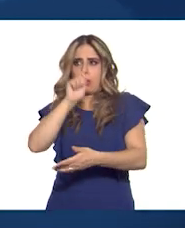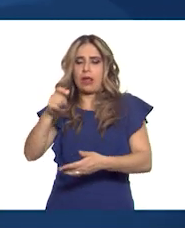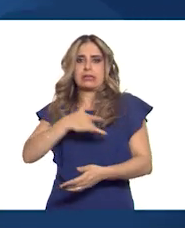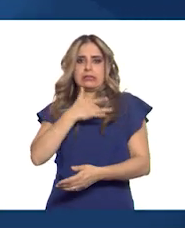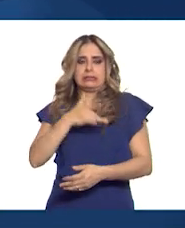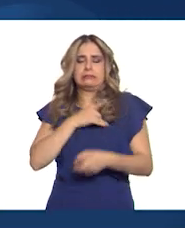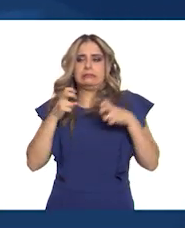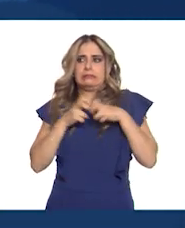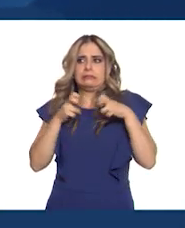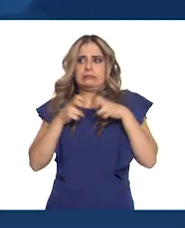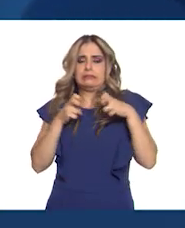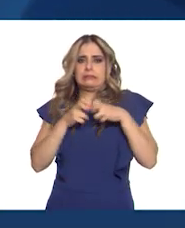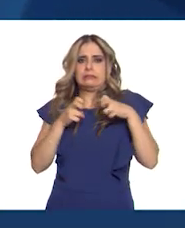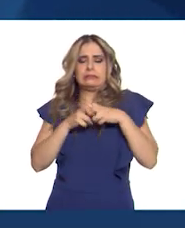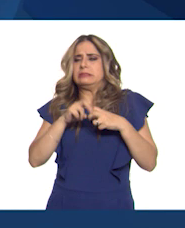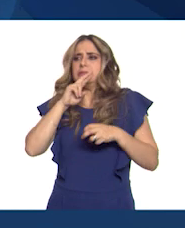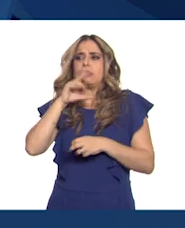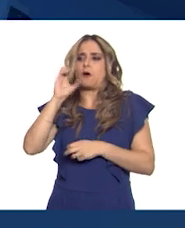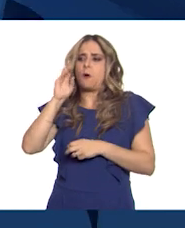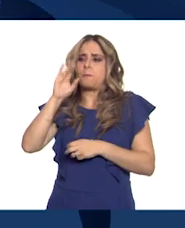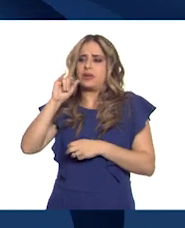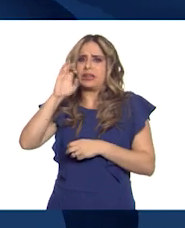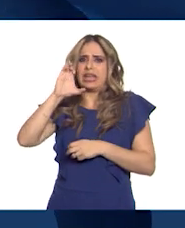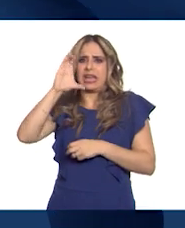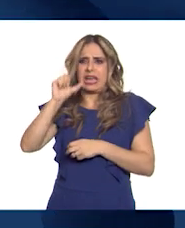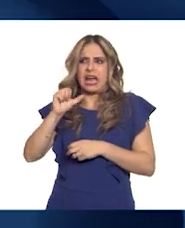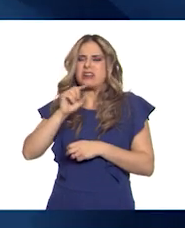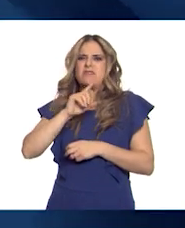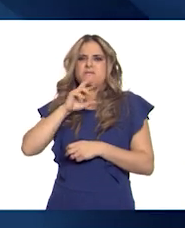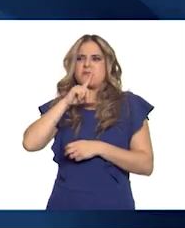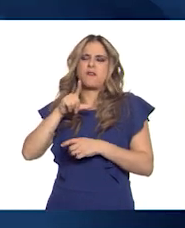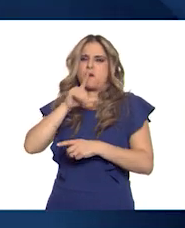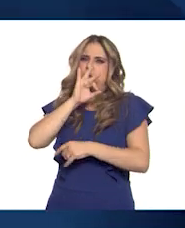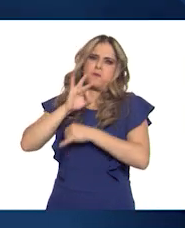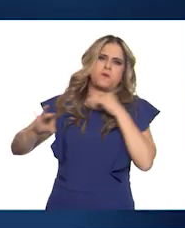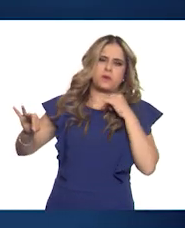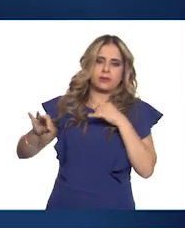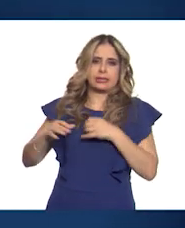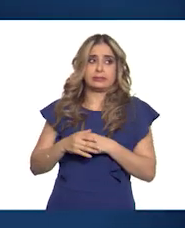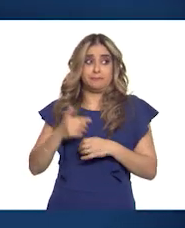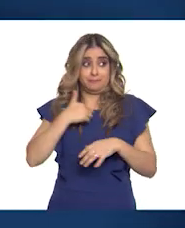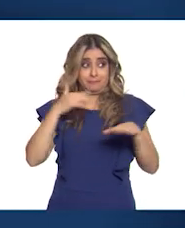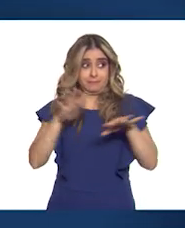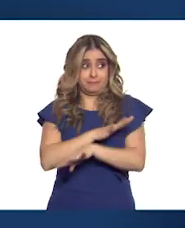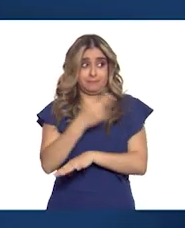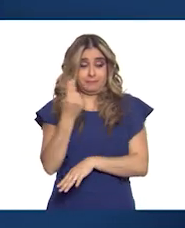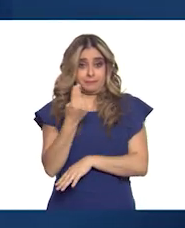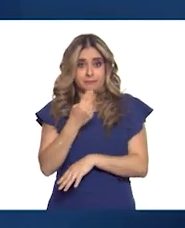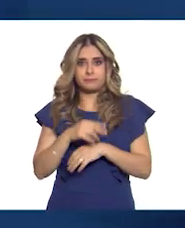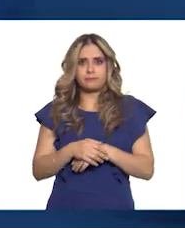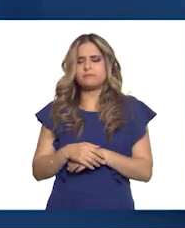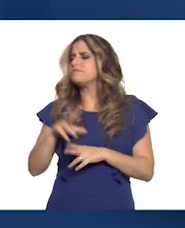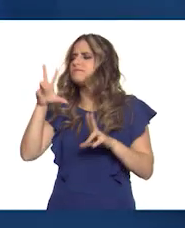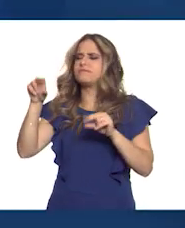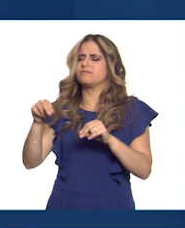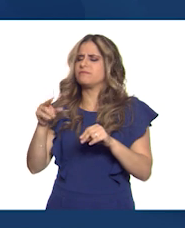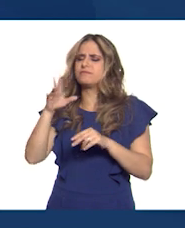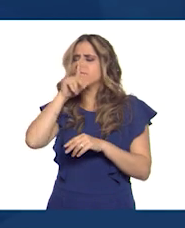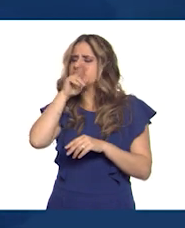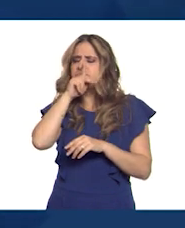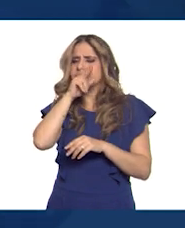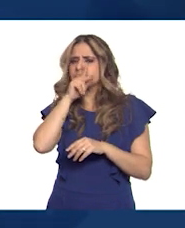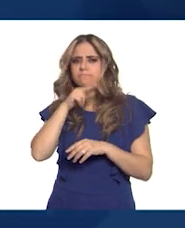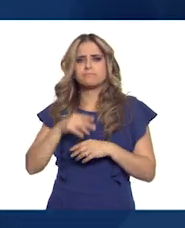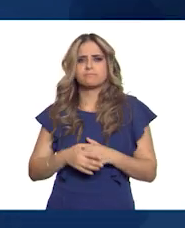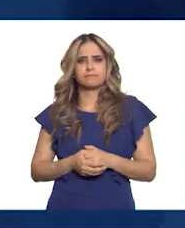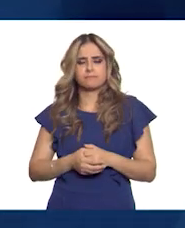redactar y dije, bueno, mejor lo incluyo ya en la parte del cuerpo. ¿Lo tengo que cambiar, Gaby? No, María, no es necesario. De